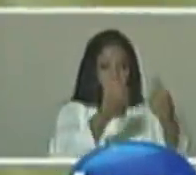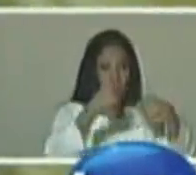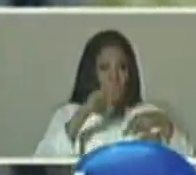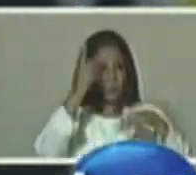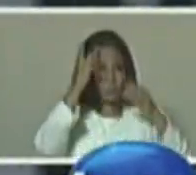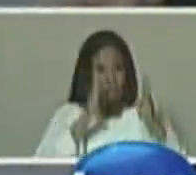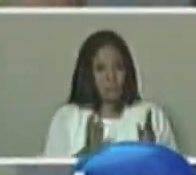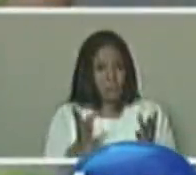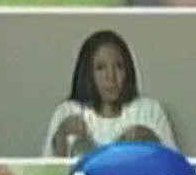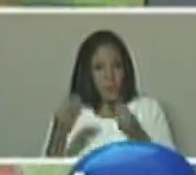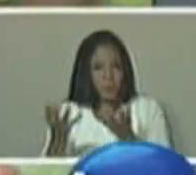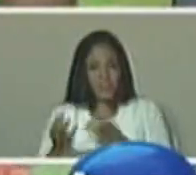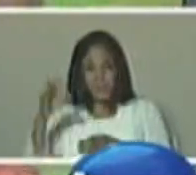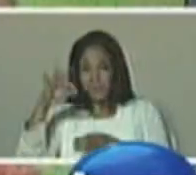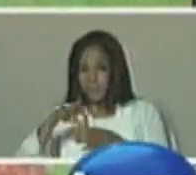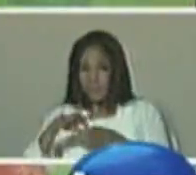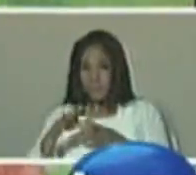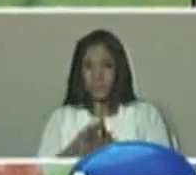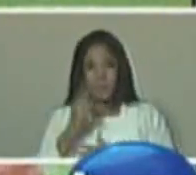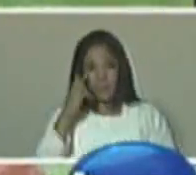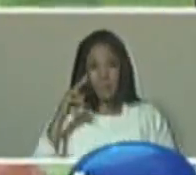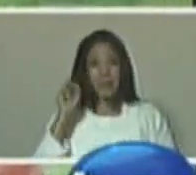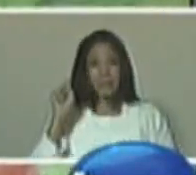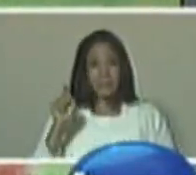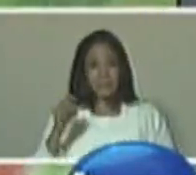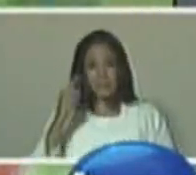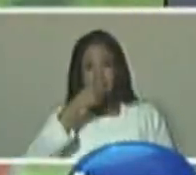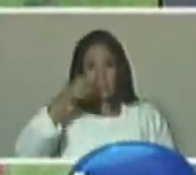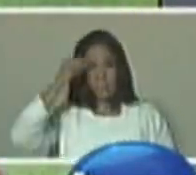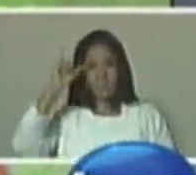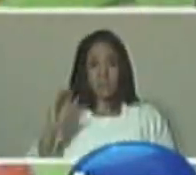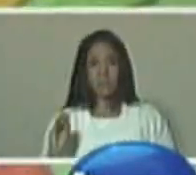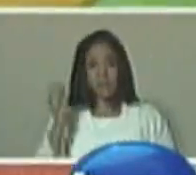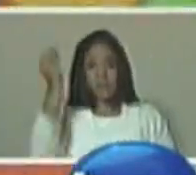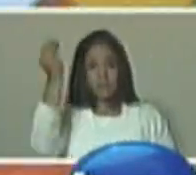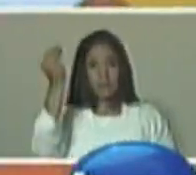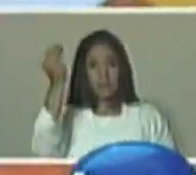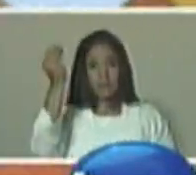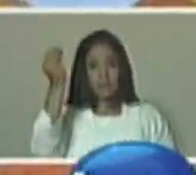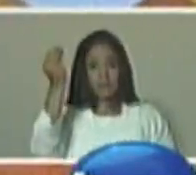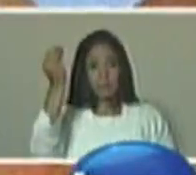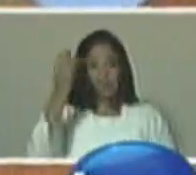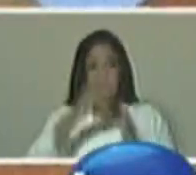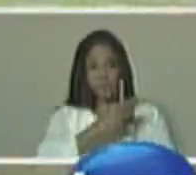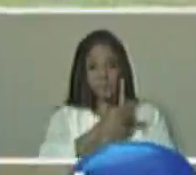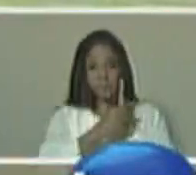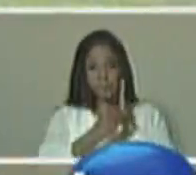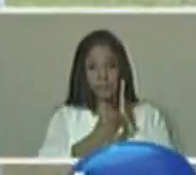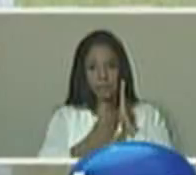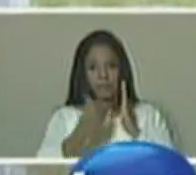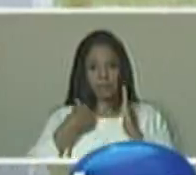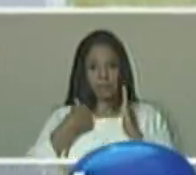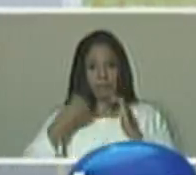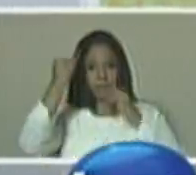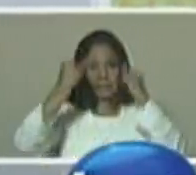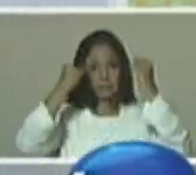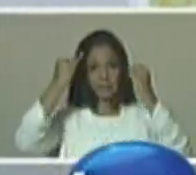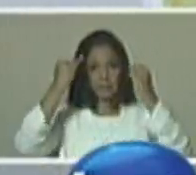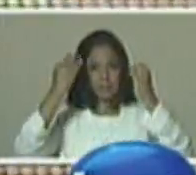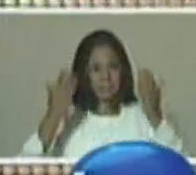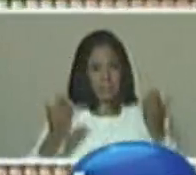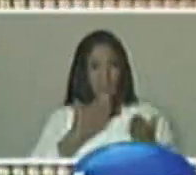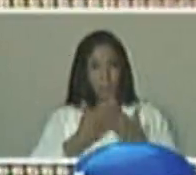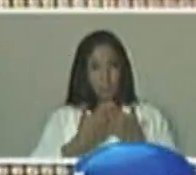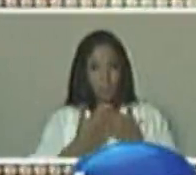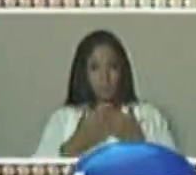el pueblo bocatoreño necesita. La juventud es potente, tiene ideas frescas,